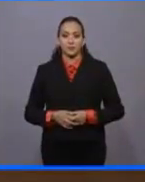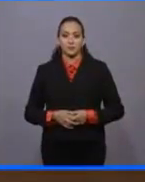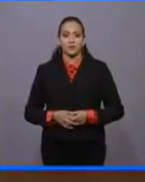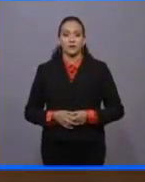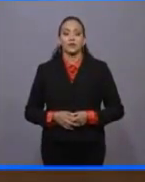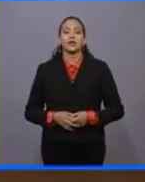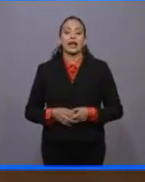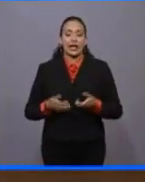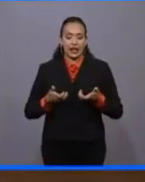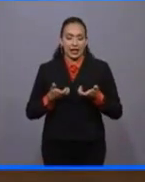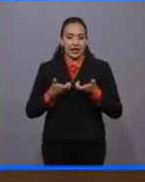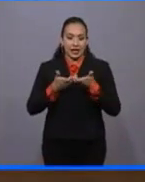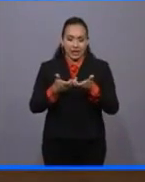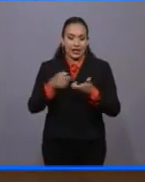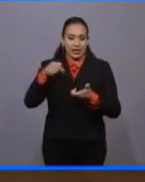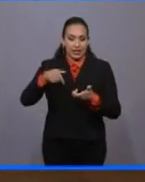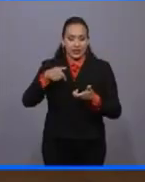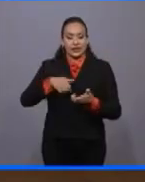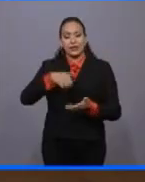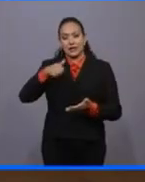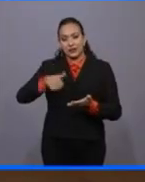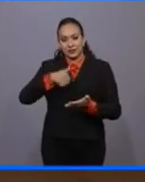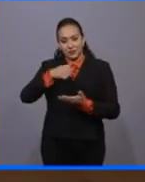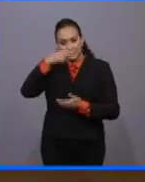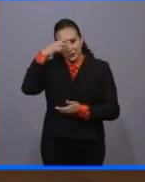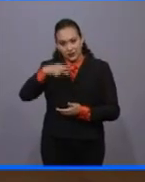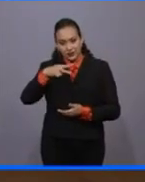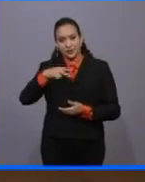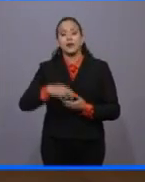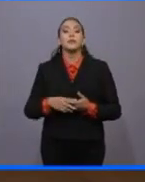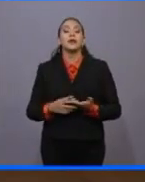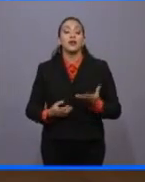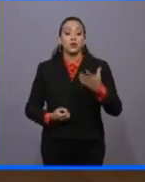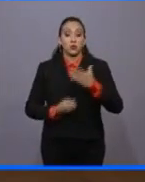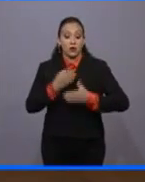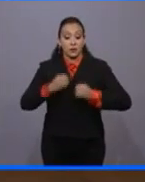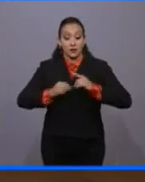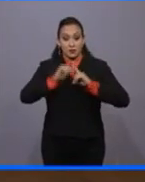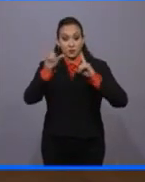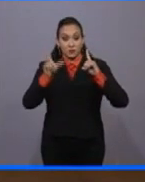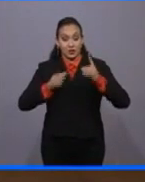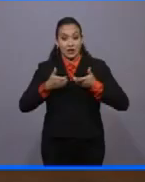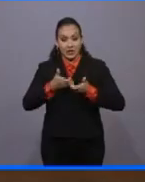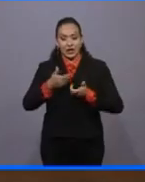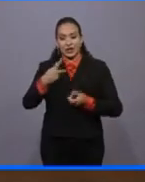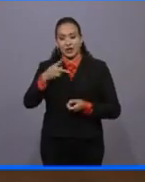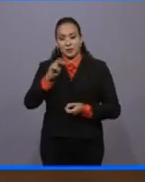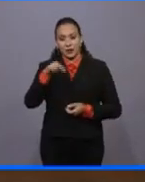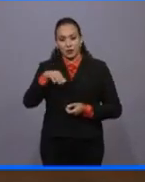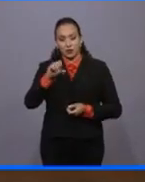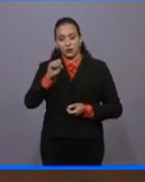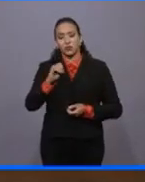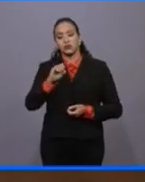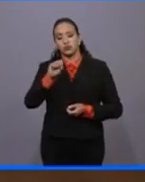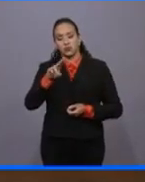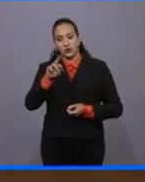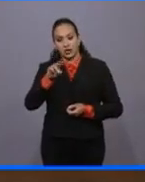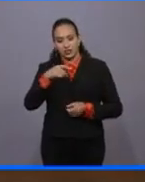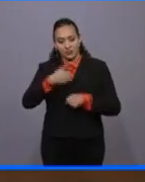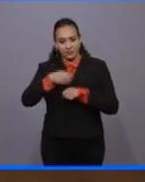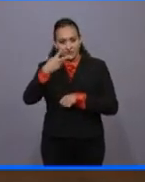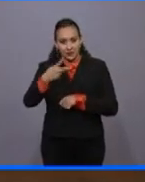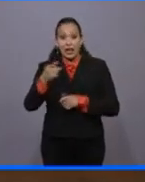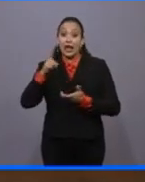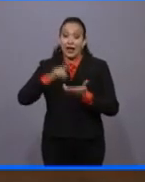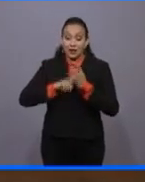En Pino Suárez número 2, sede de la nueva Suprema Corte de Justicia de la Nación, se llevó a cabo un diálogo entre mujeres